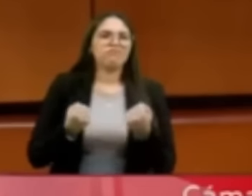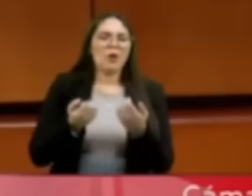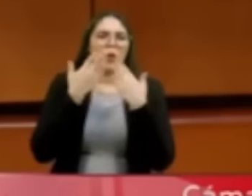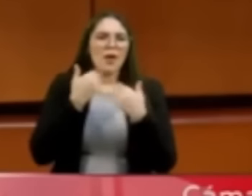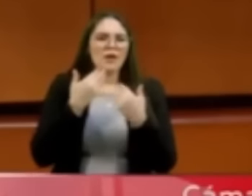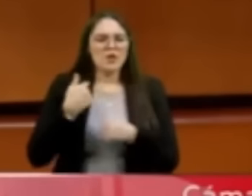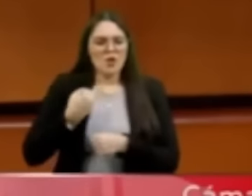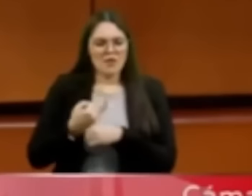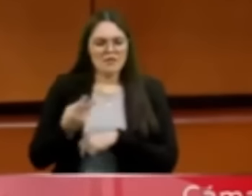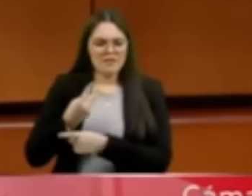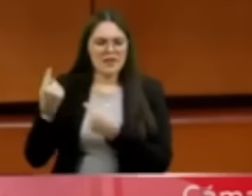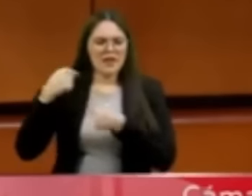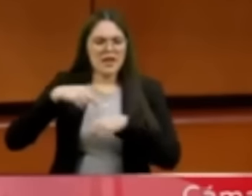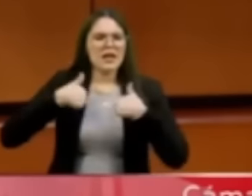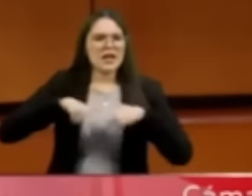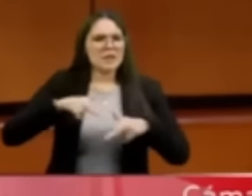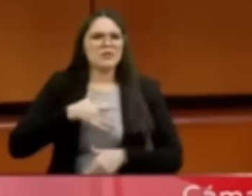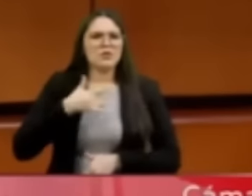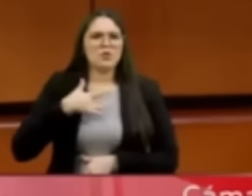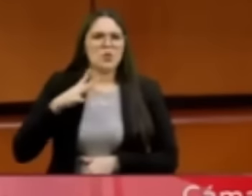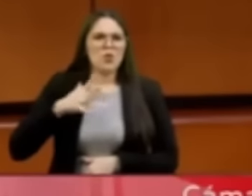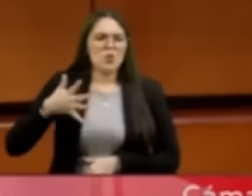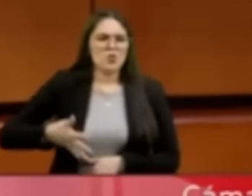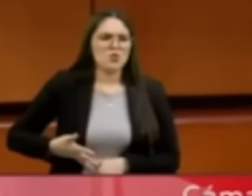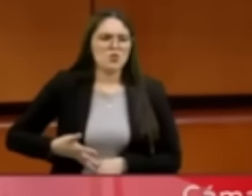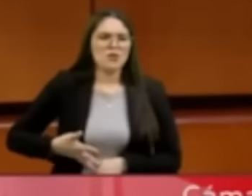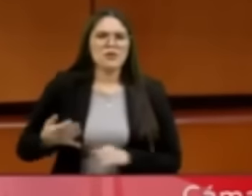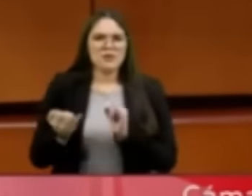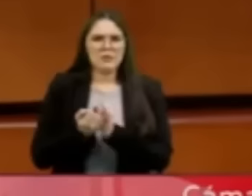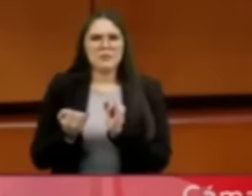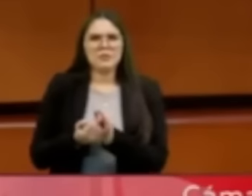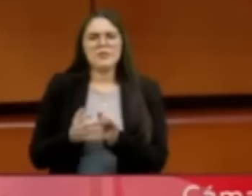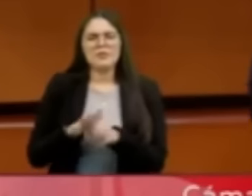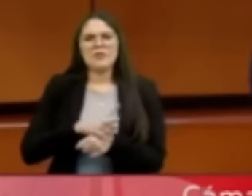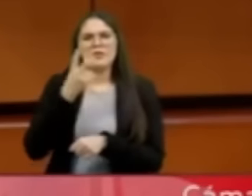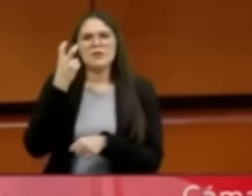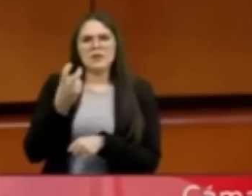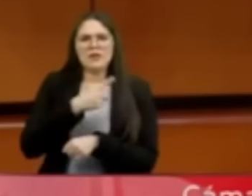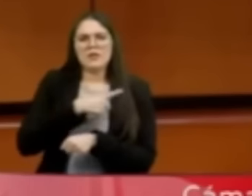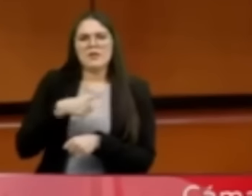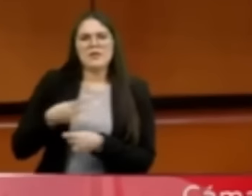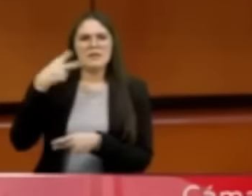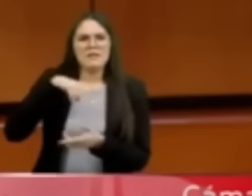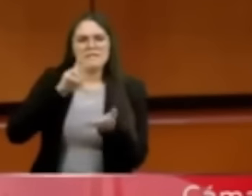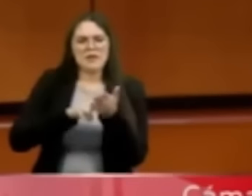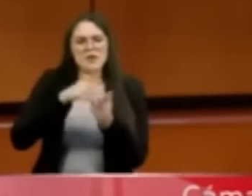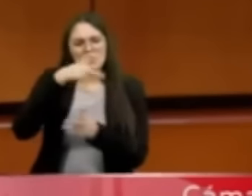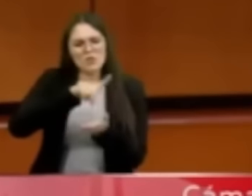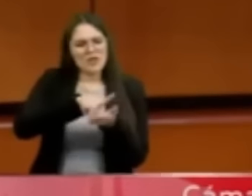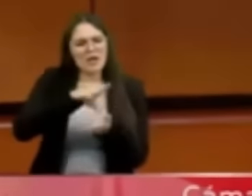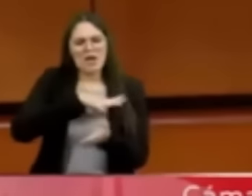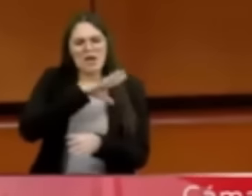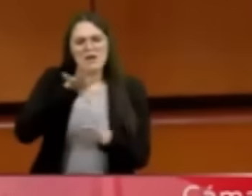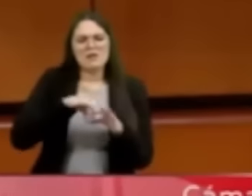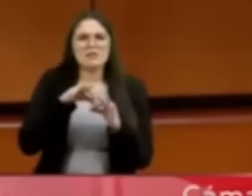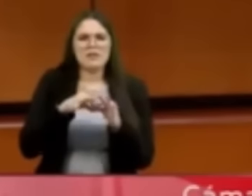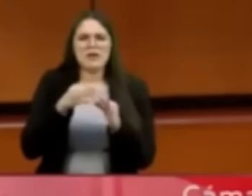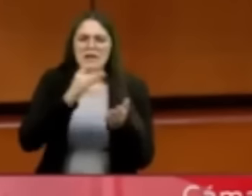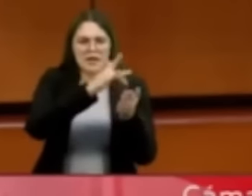lo represento con mucho orgullo. Senador, y me sentiré Yunes, muy orgulloso, por favor, cuando Miguel venga su a hacer valer sus derechos. Le agradezco mucho,